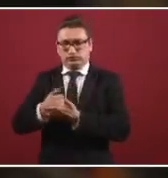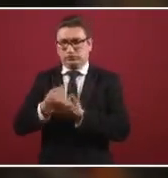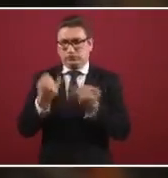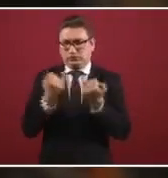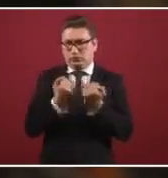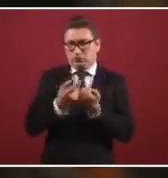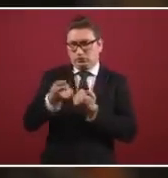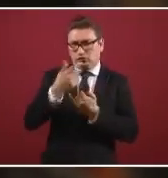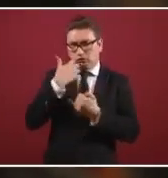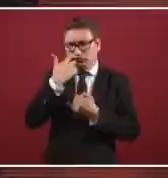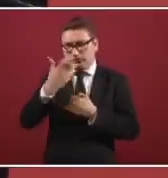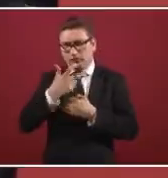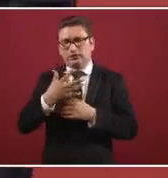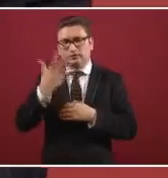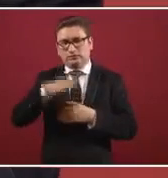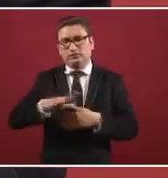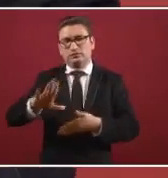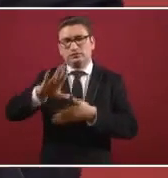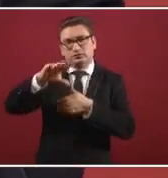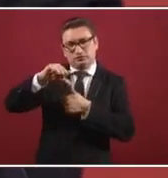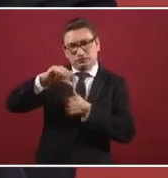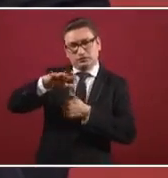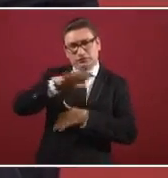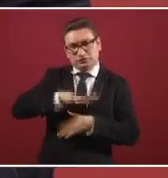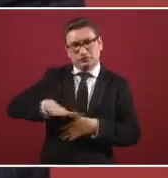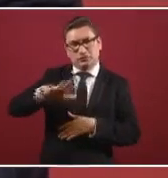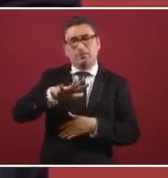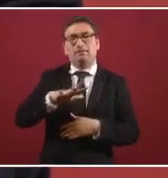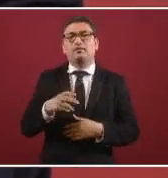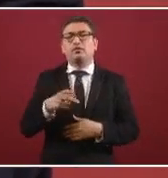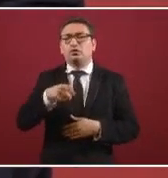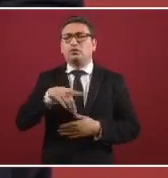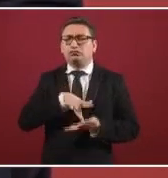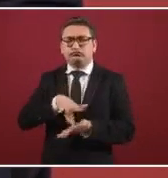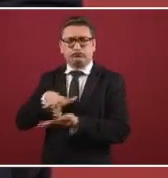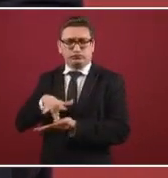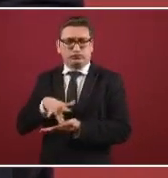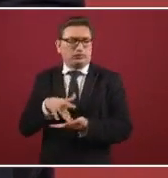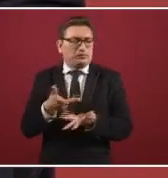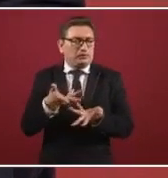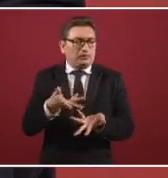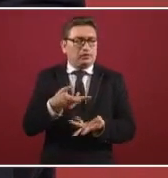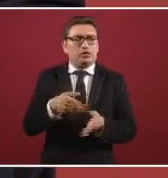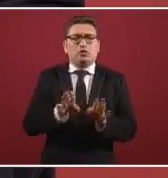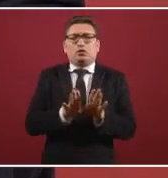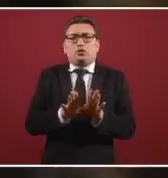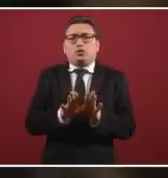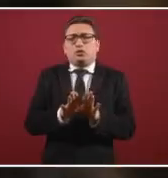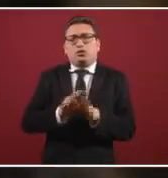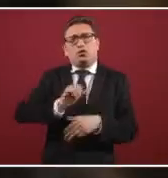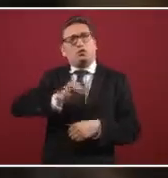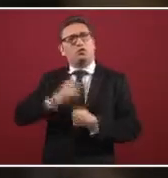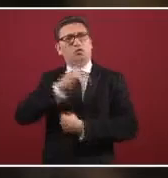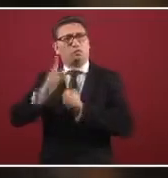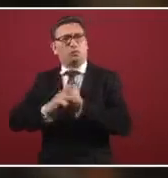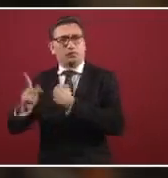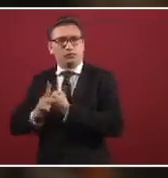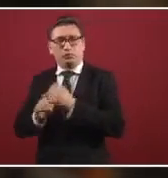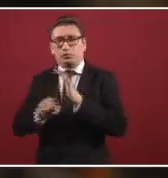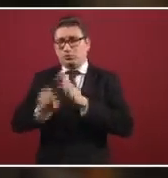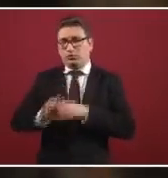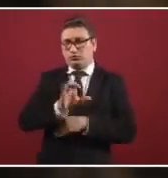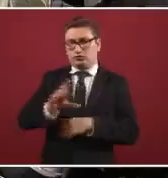Triángulo Norte de Centroamérica y mi pregunta es sobre cómo podríamos incorporar el resto de los países, Costa Rica y